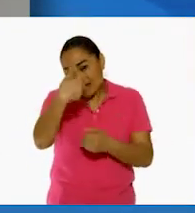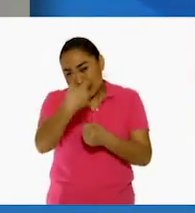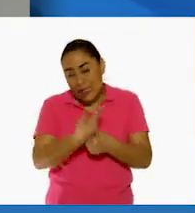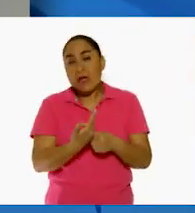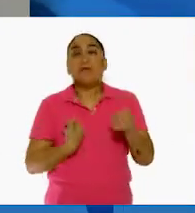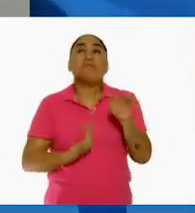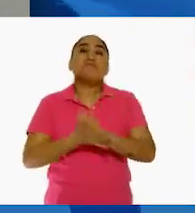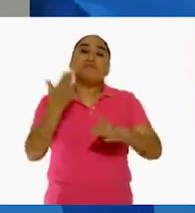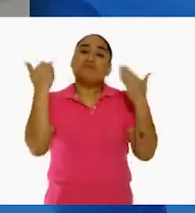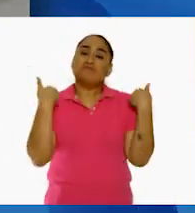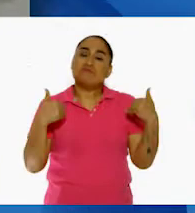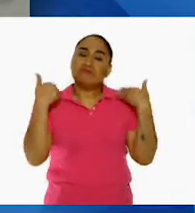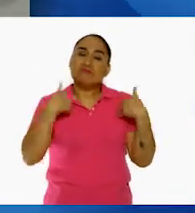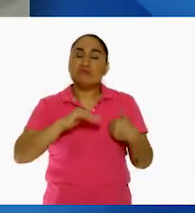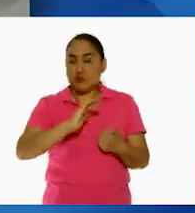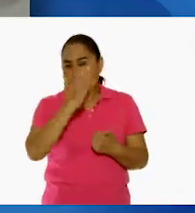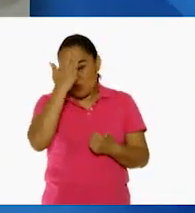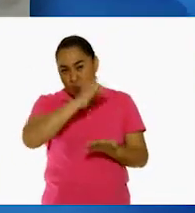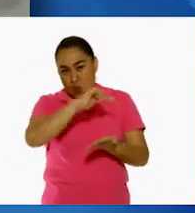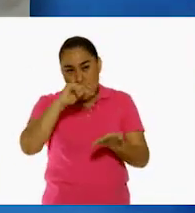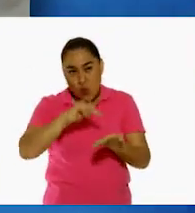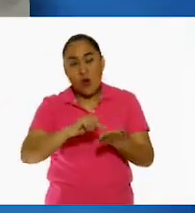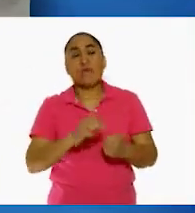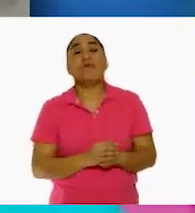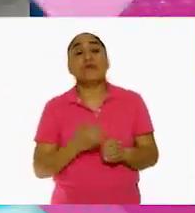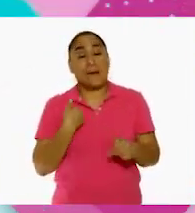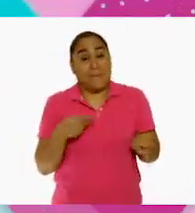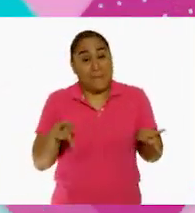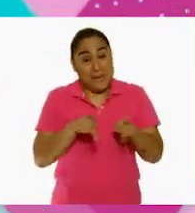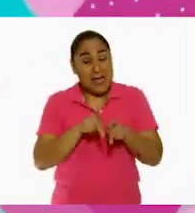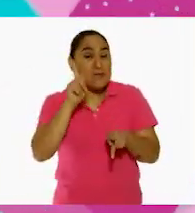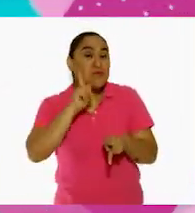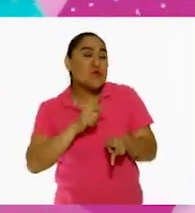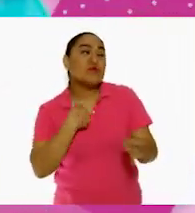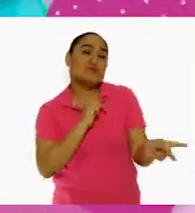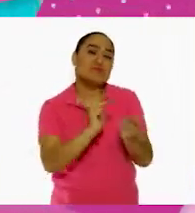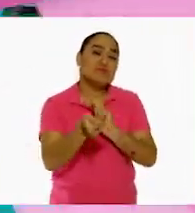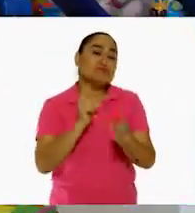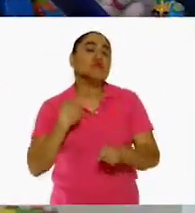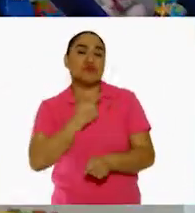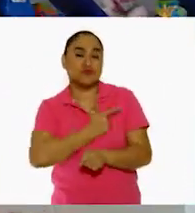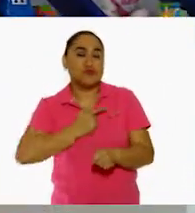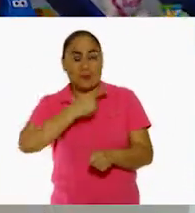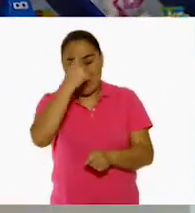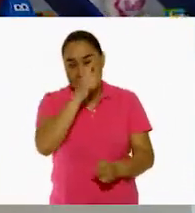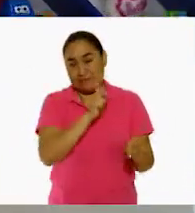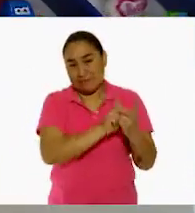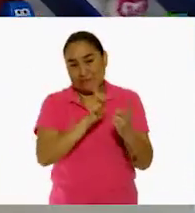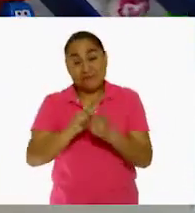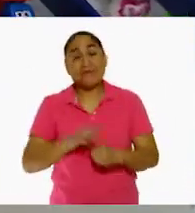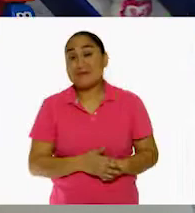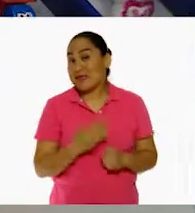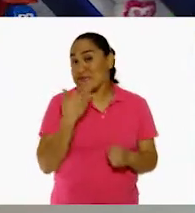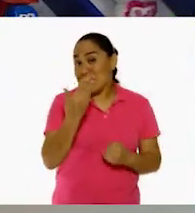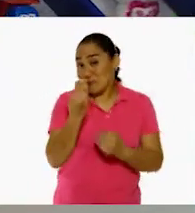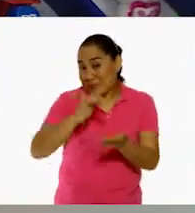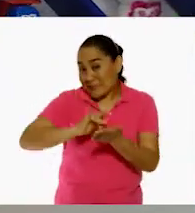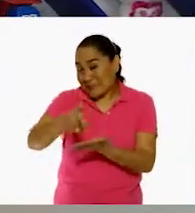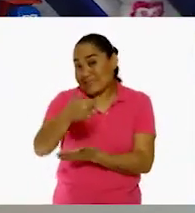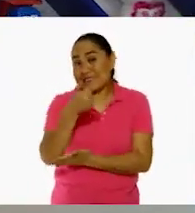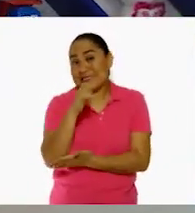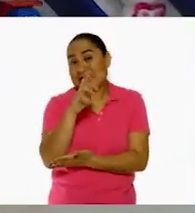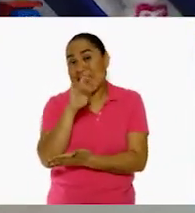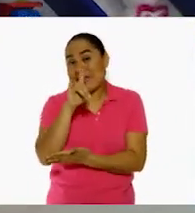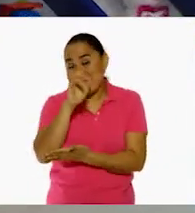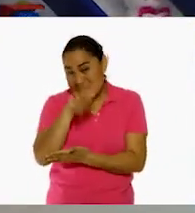conocer nuevos lugares. Me gusta hablar con mis primas para convivir. Muchísimas gracias, Geraldine, por